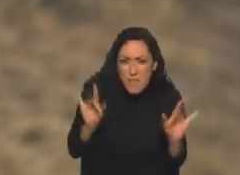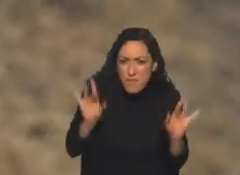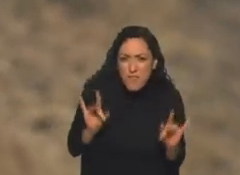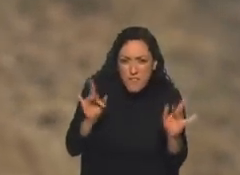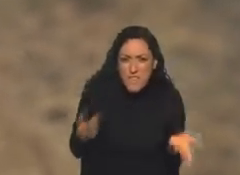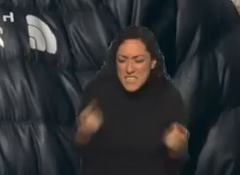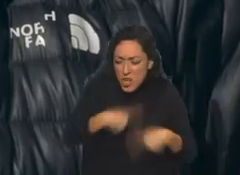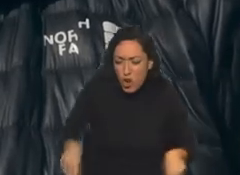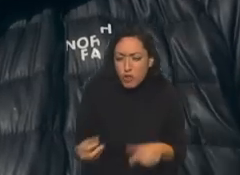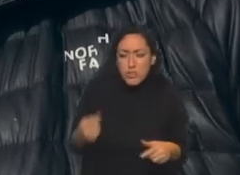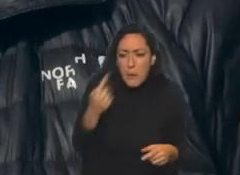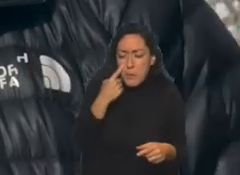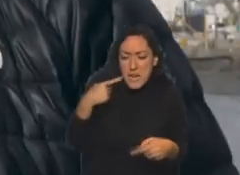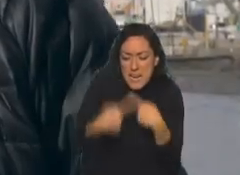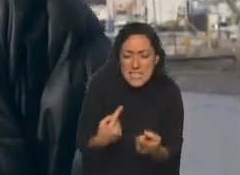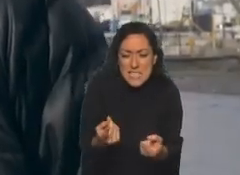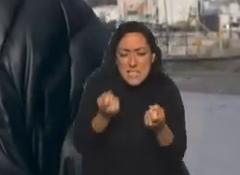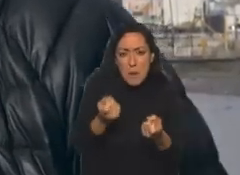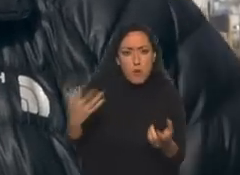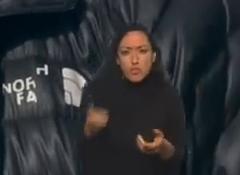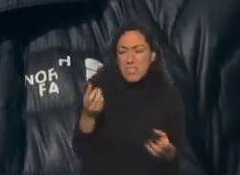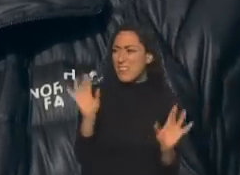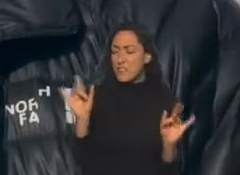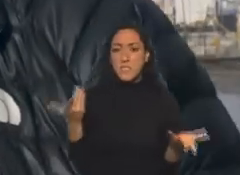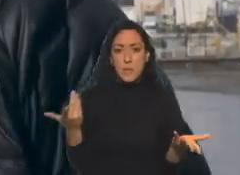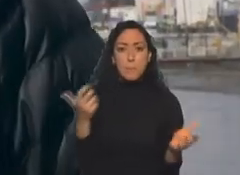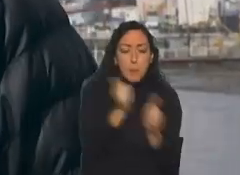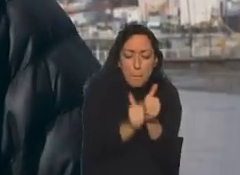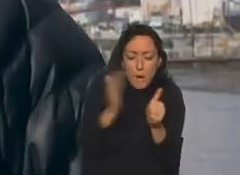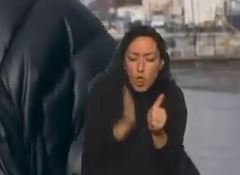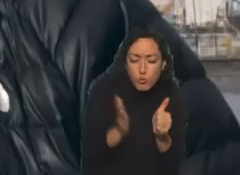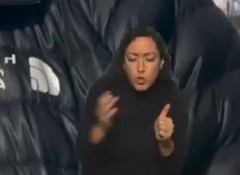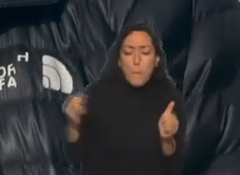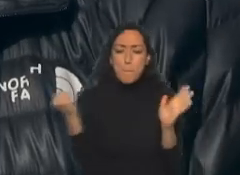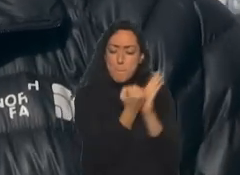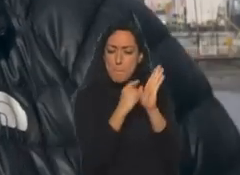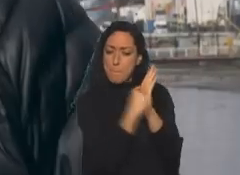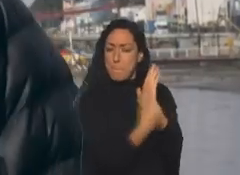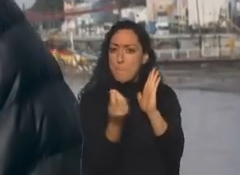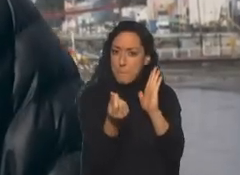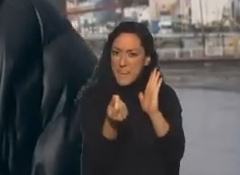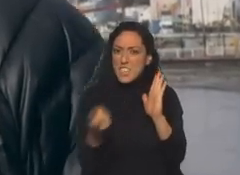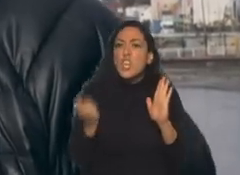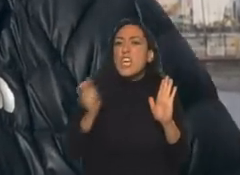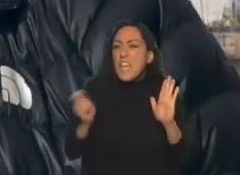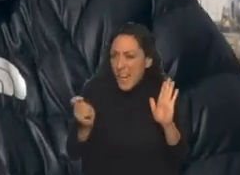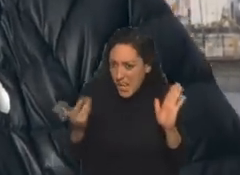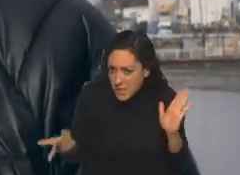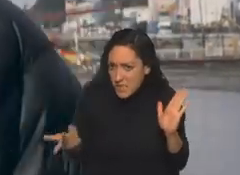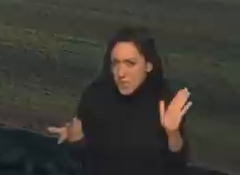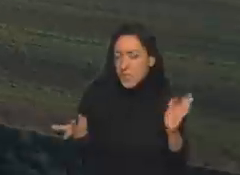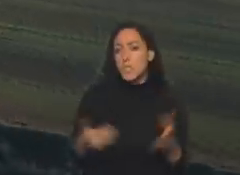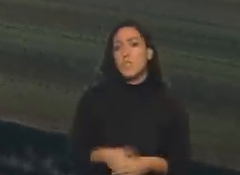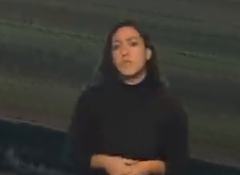necesitamos para vivir. Vamos a preguntar, ¿quién produce y le pone precios a los alimentos que producimos en el